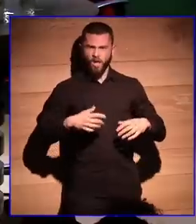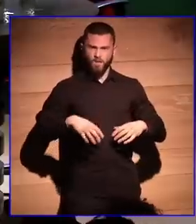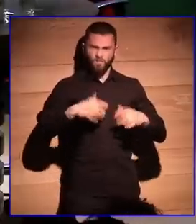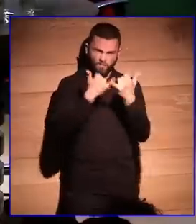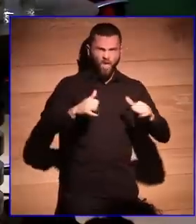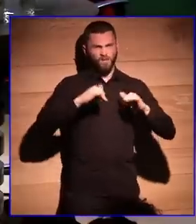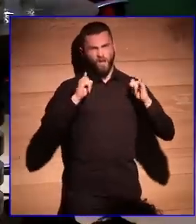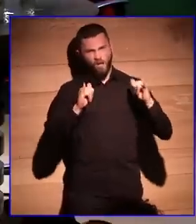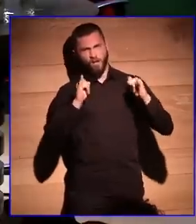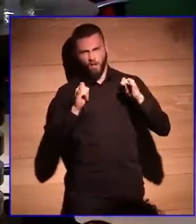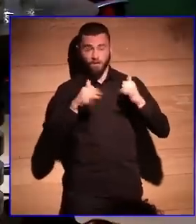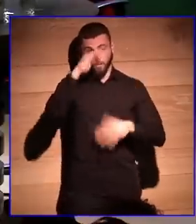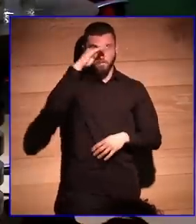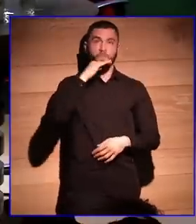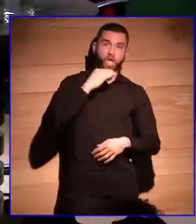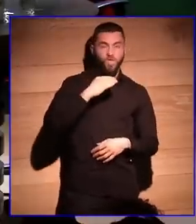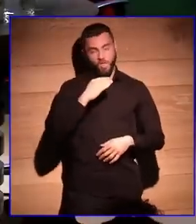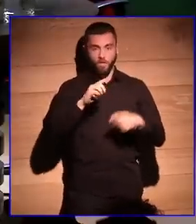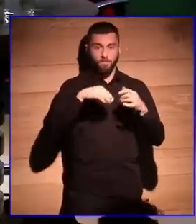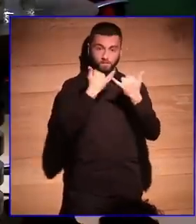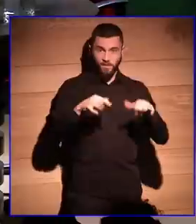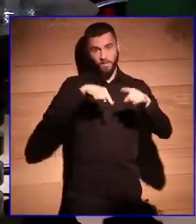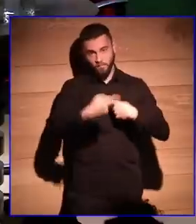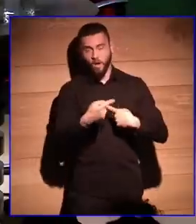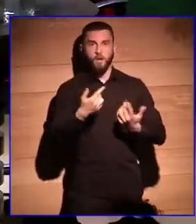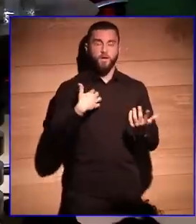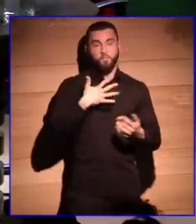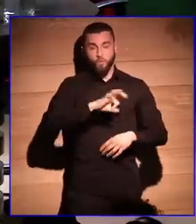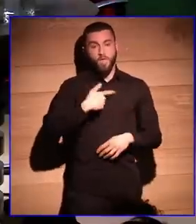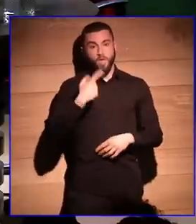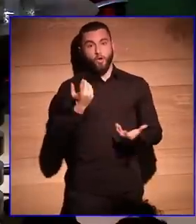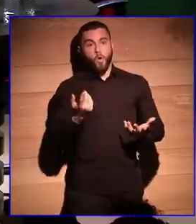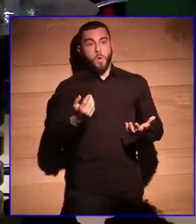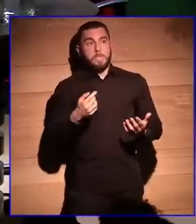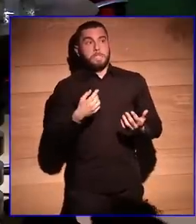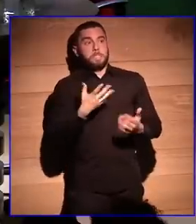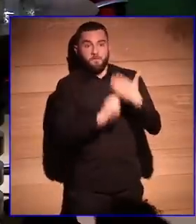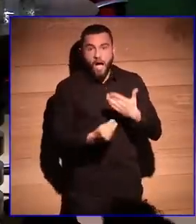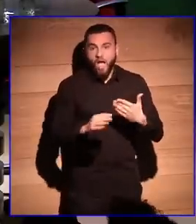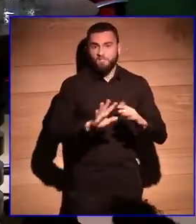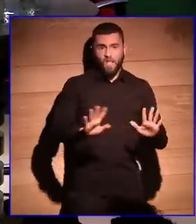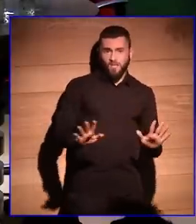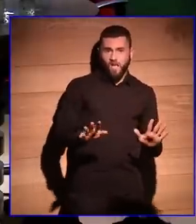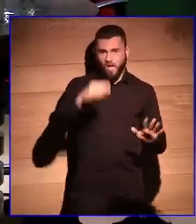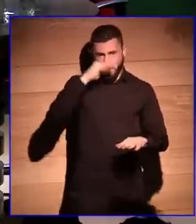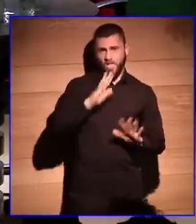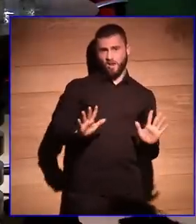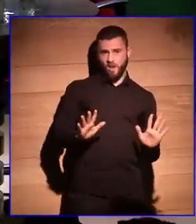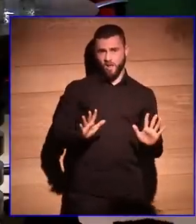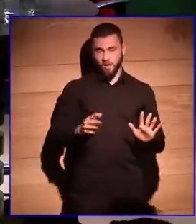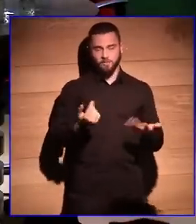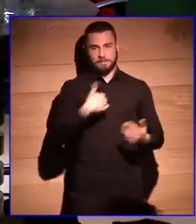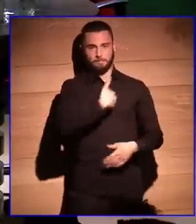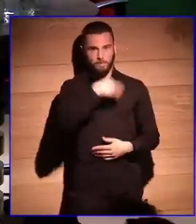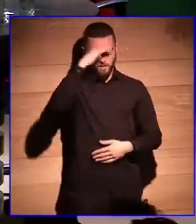Vale. Y luego ya dice, padre, sí, a lo mejor se me ha ido un poquito la olla, pero ya está, ¿no? Vale, admito. Yo me pongo en el papel del padre